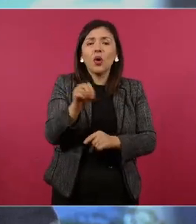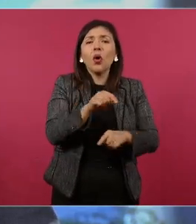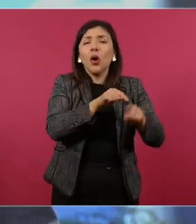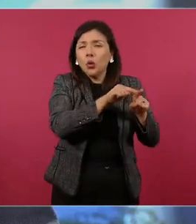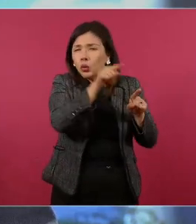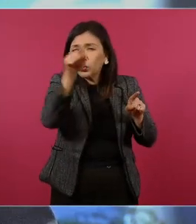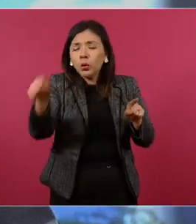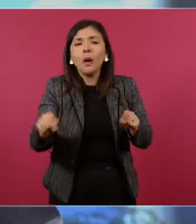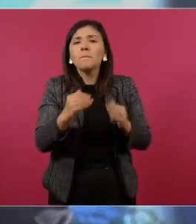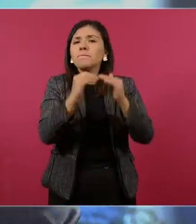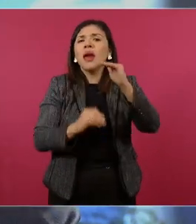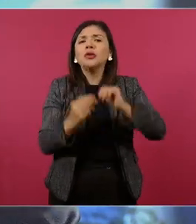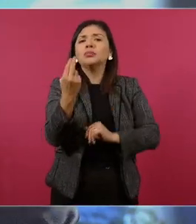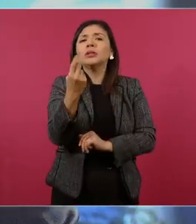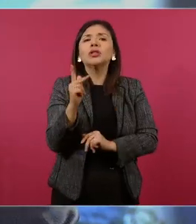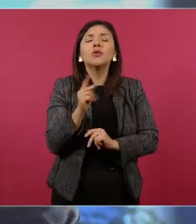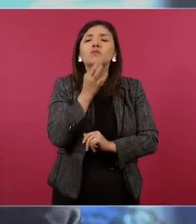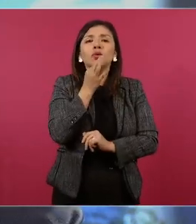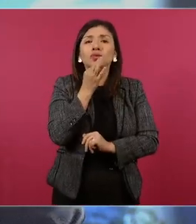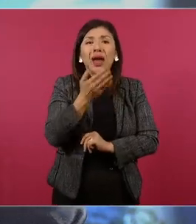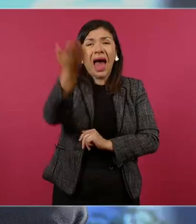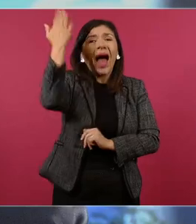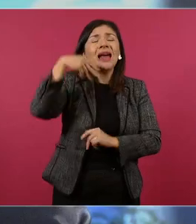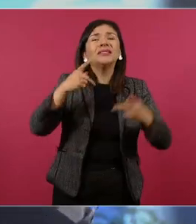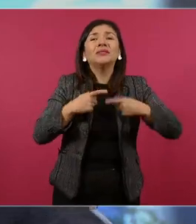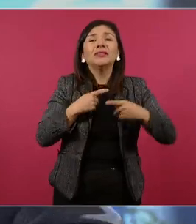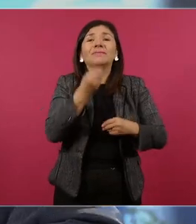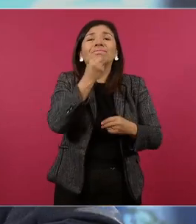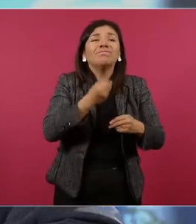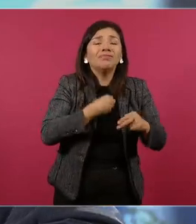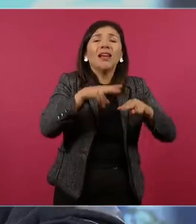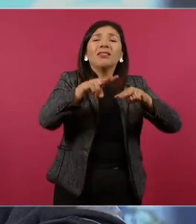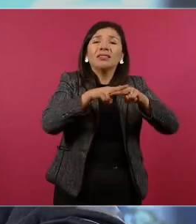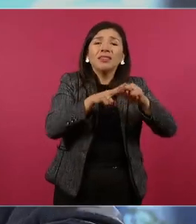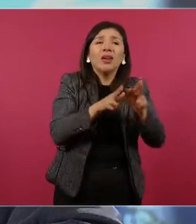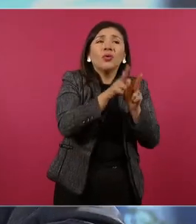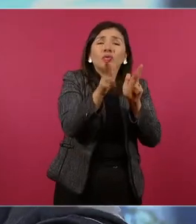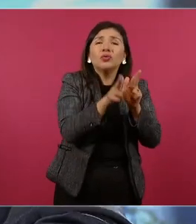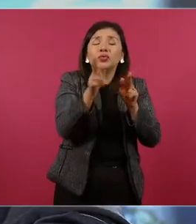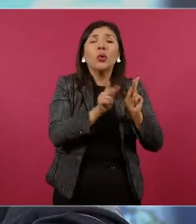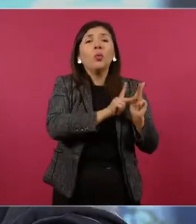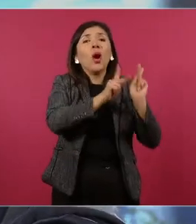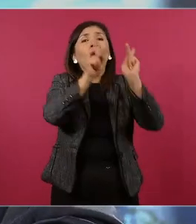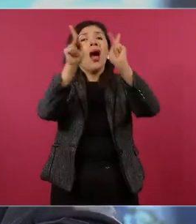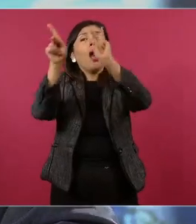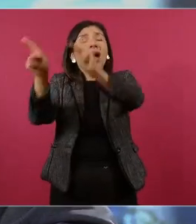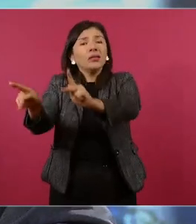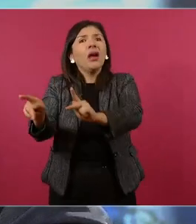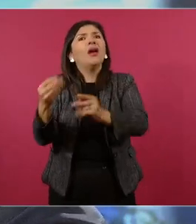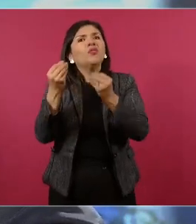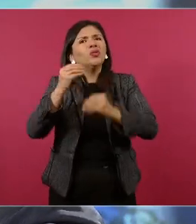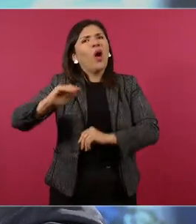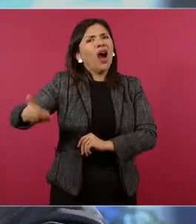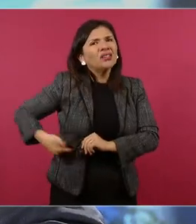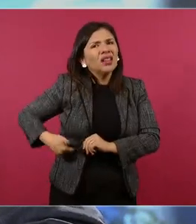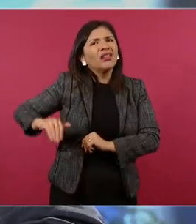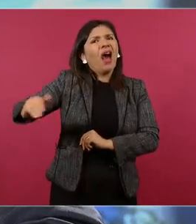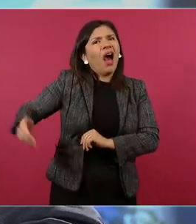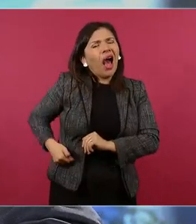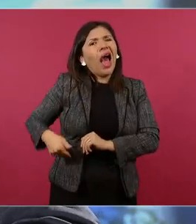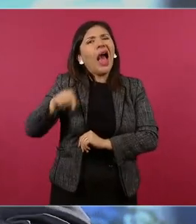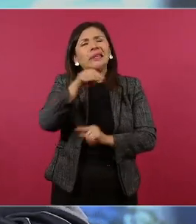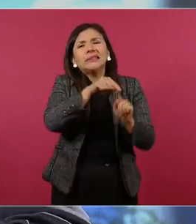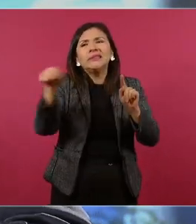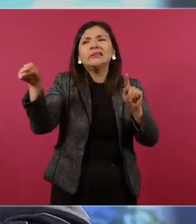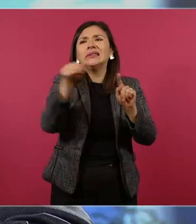la población tenía que utilizar un puente ferroviario y había se había se habían dado muchos accidentes en